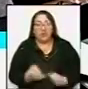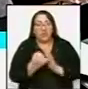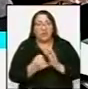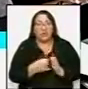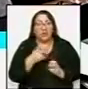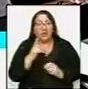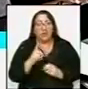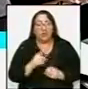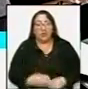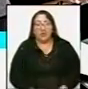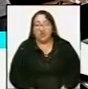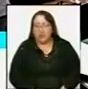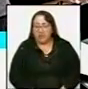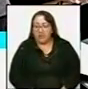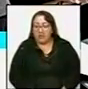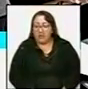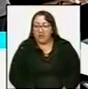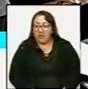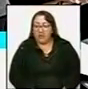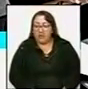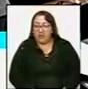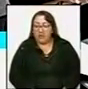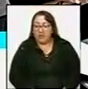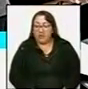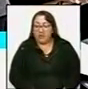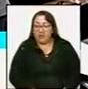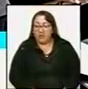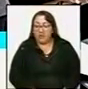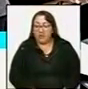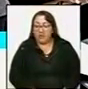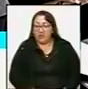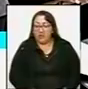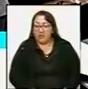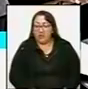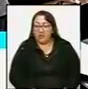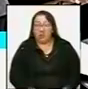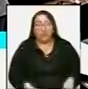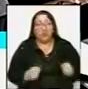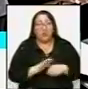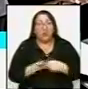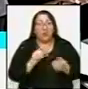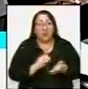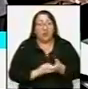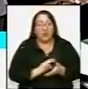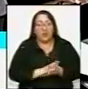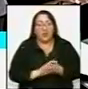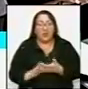dice que se suspende el partido si no cumple con mantener actualizados e